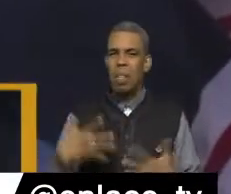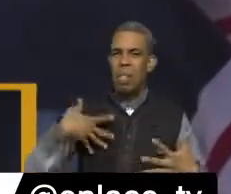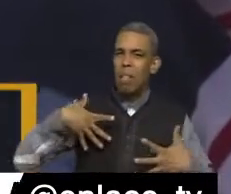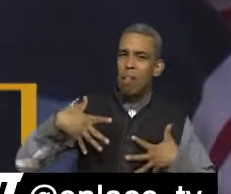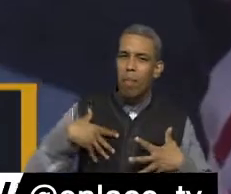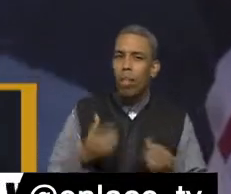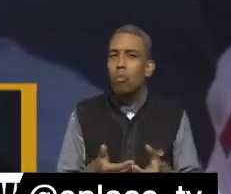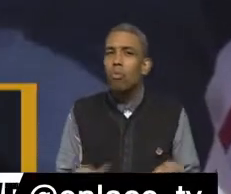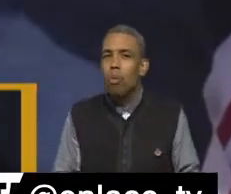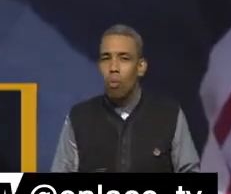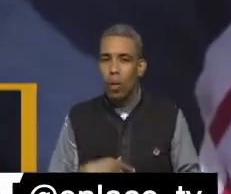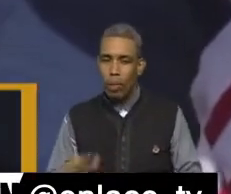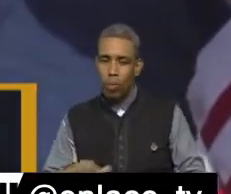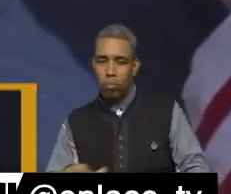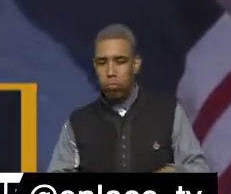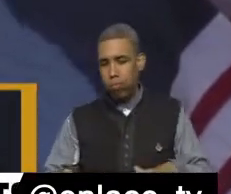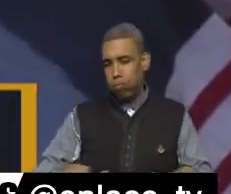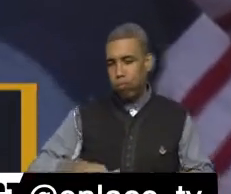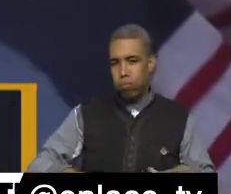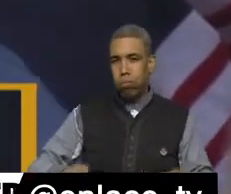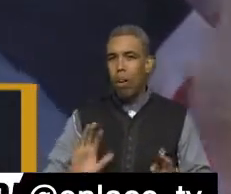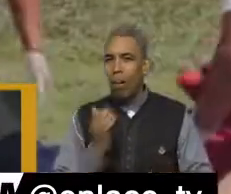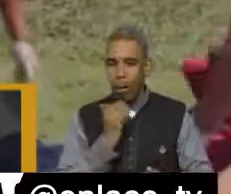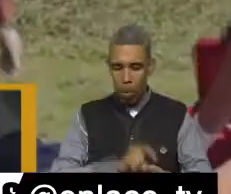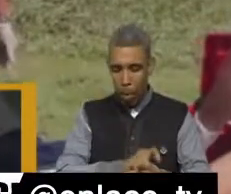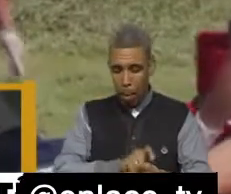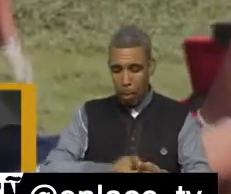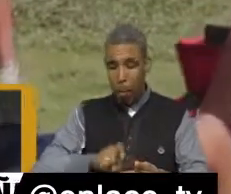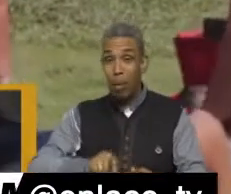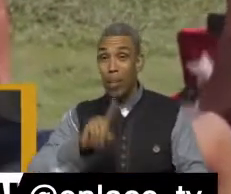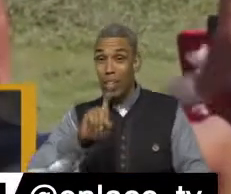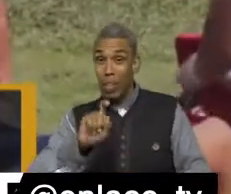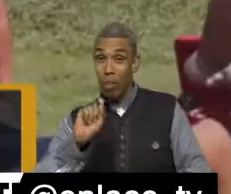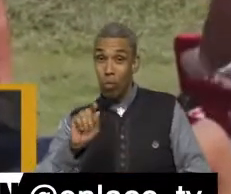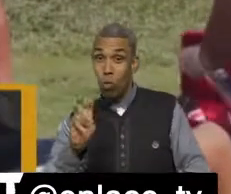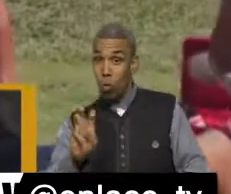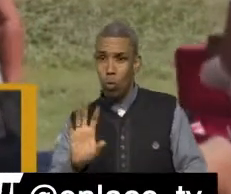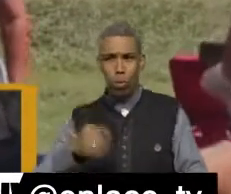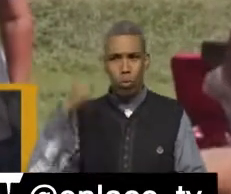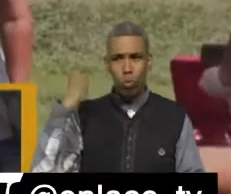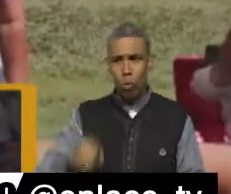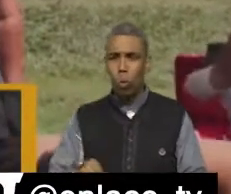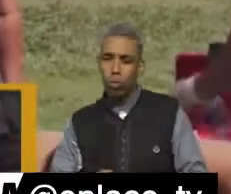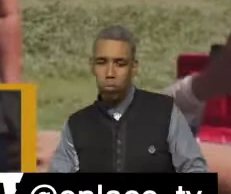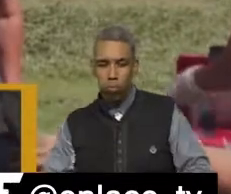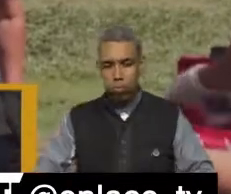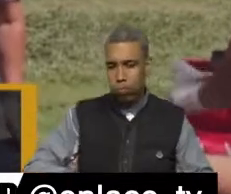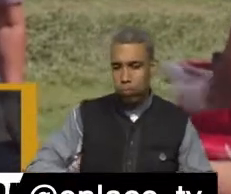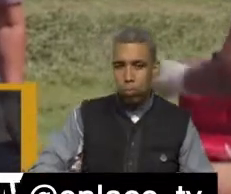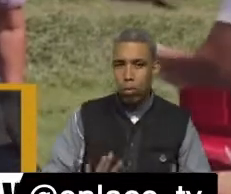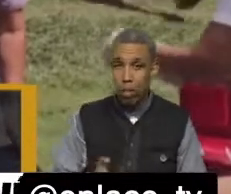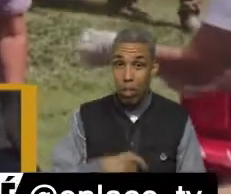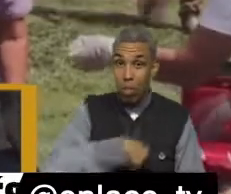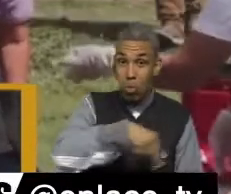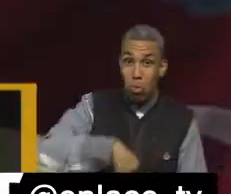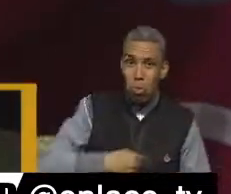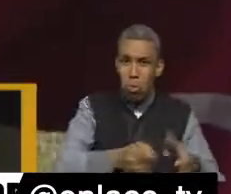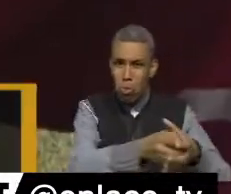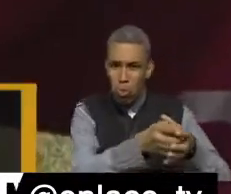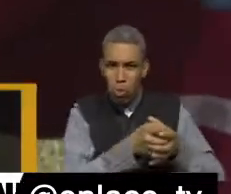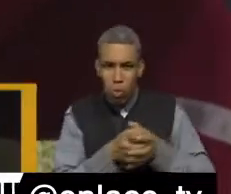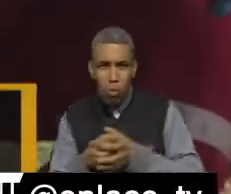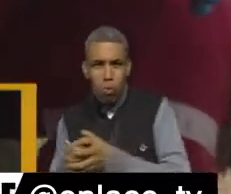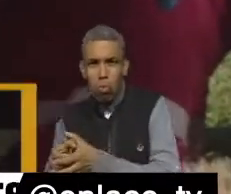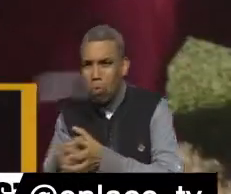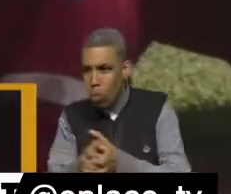vincularon 24 instituciones educativas, la alcaldía con todas sus diferentes sedes dentro de la ciudad. Tenemos 2 puntos de la